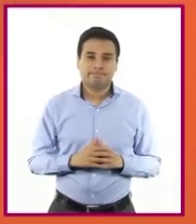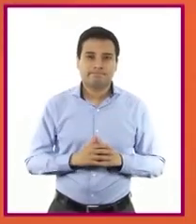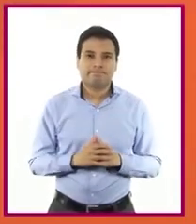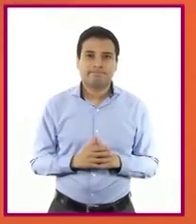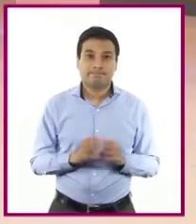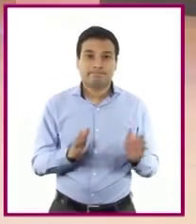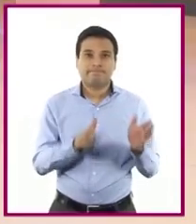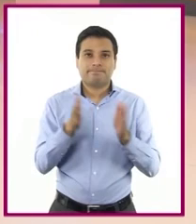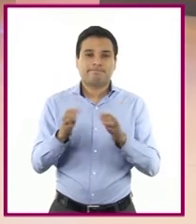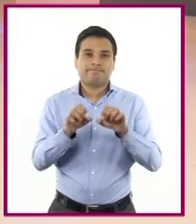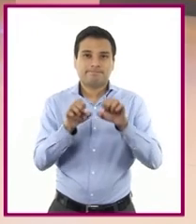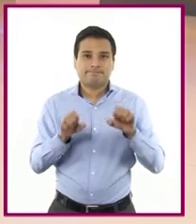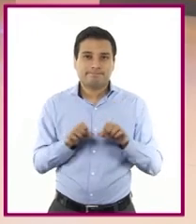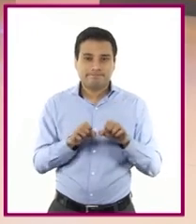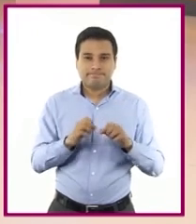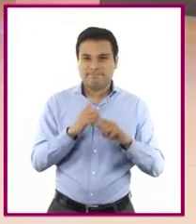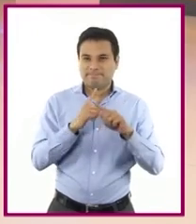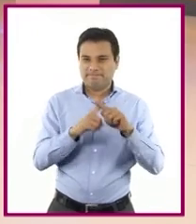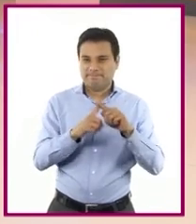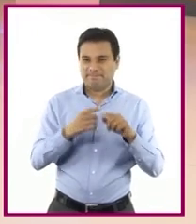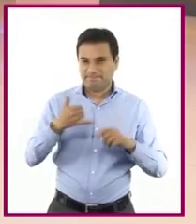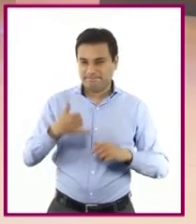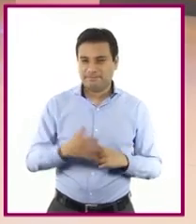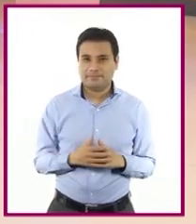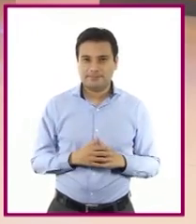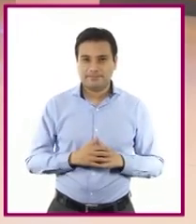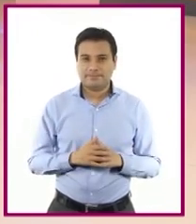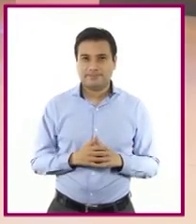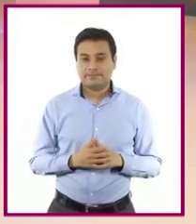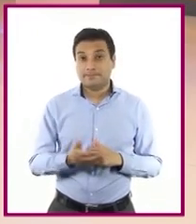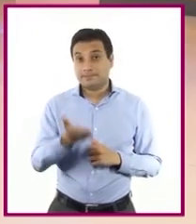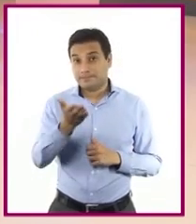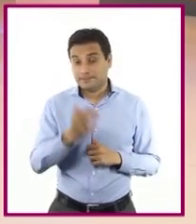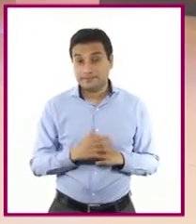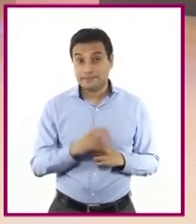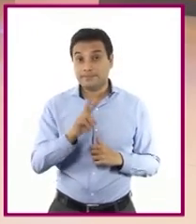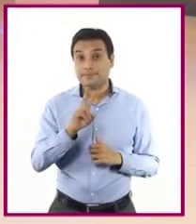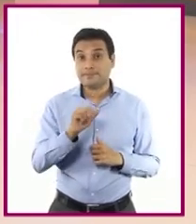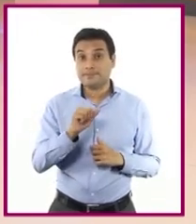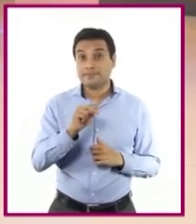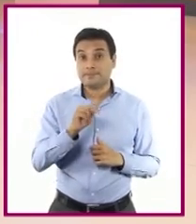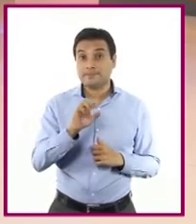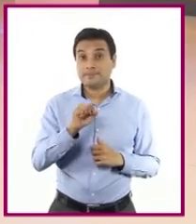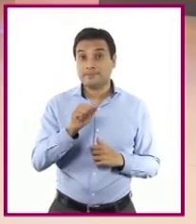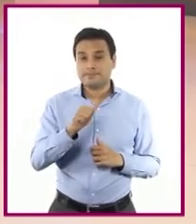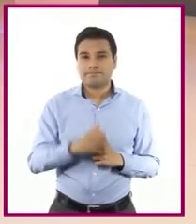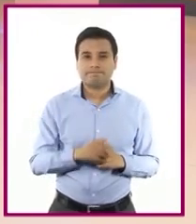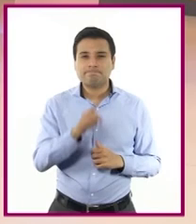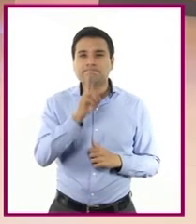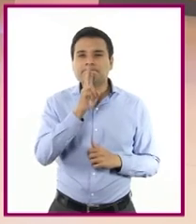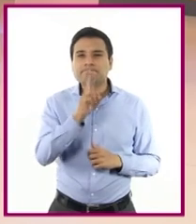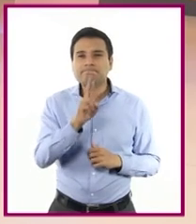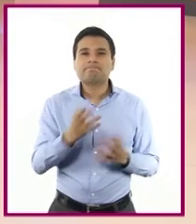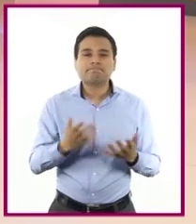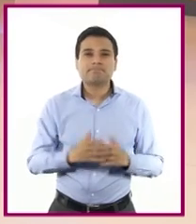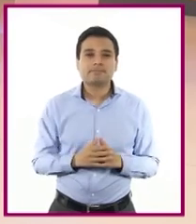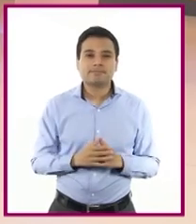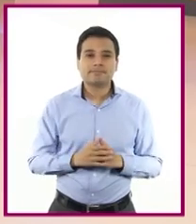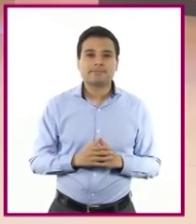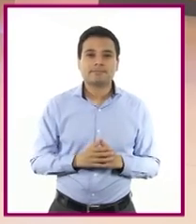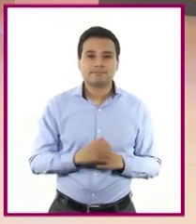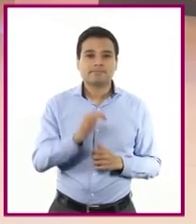Vamos con el equipo cromosomas. Vanessa, ¿cuál fue tu respuesta? Nos